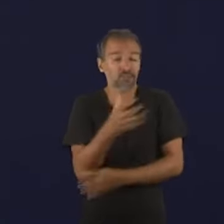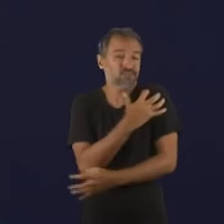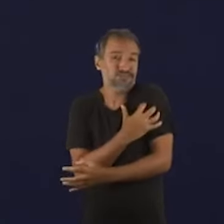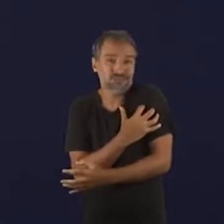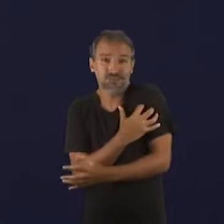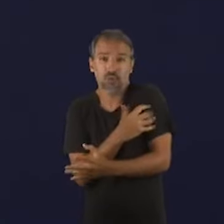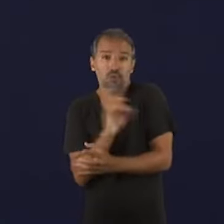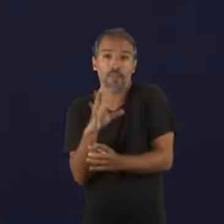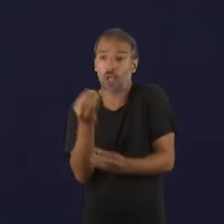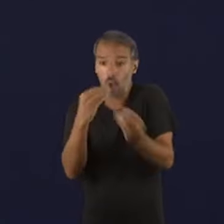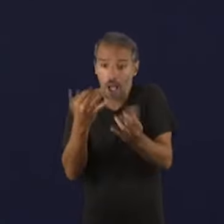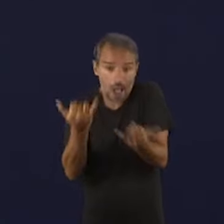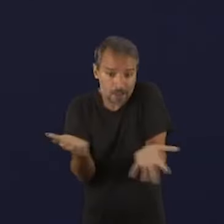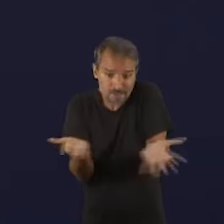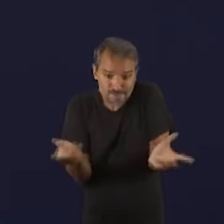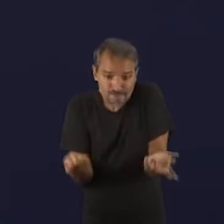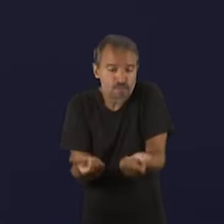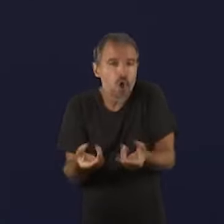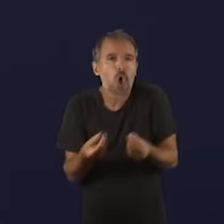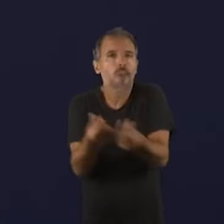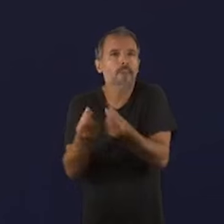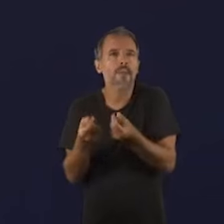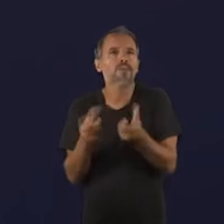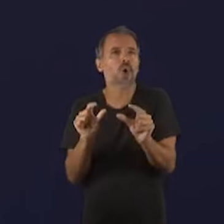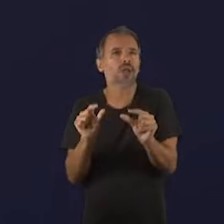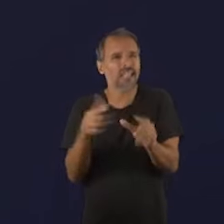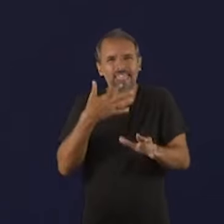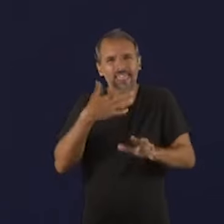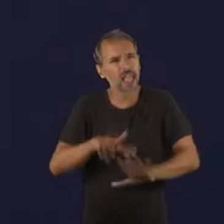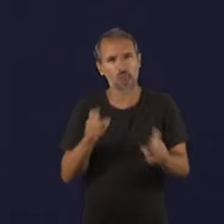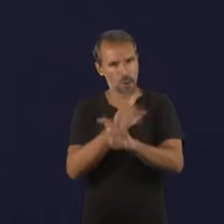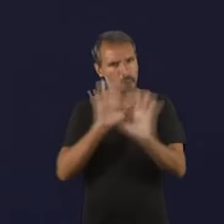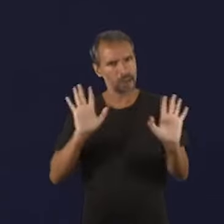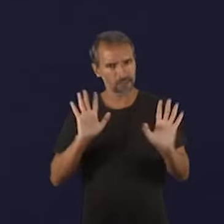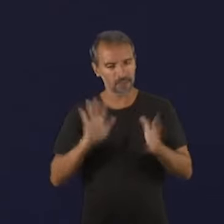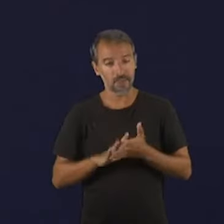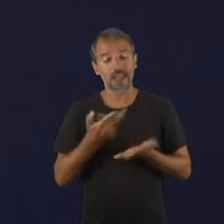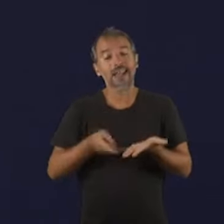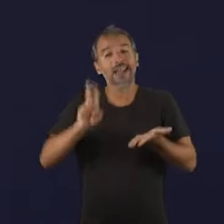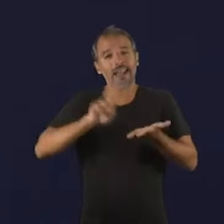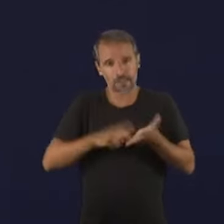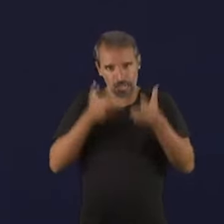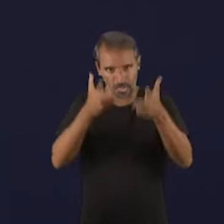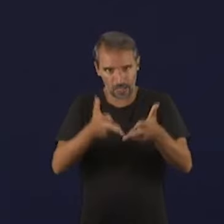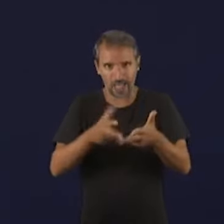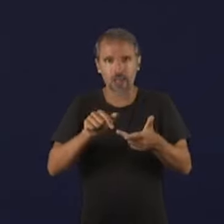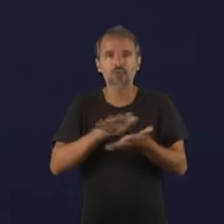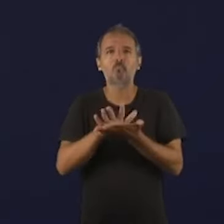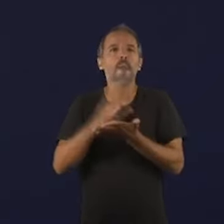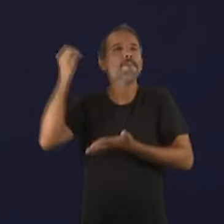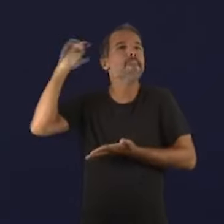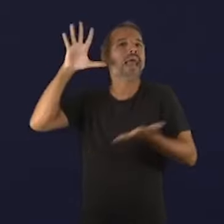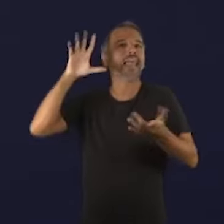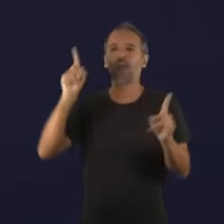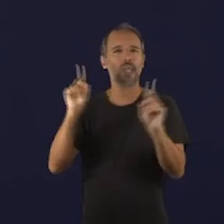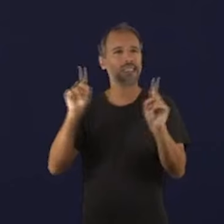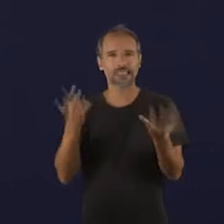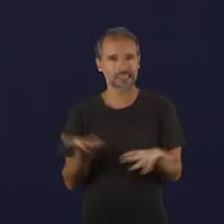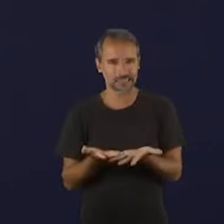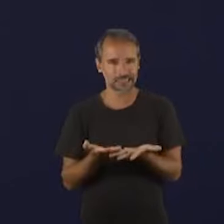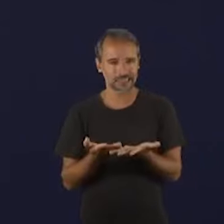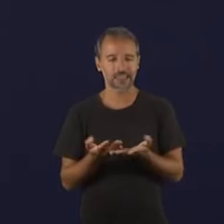que consumen son alimentos entonces entendemos perfectamente la problemática pero repito acá No hay soluciones mágicas y lo que estamos haciendo